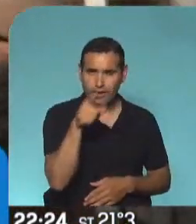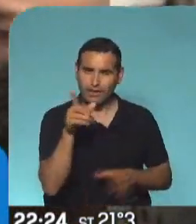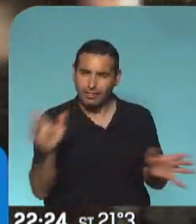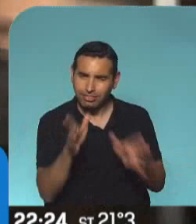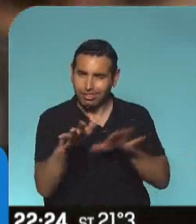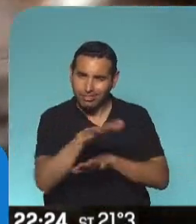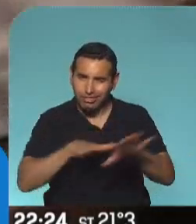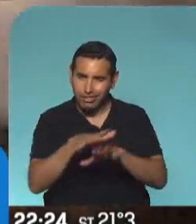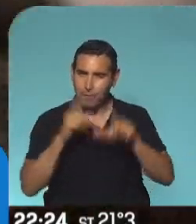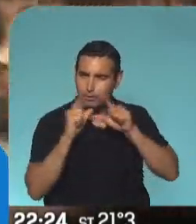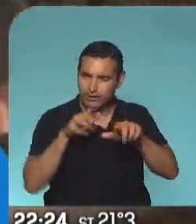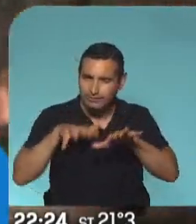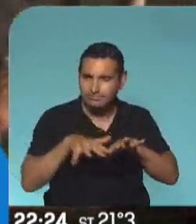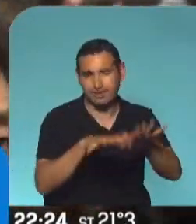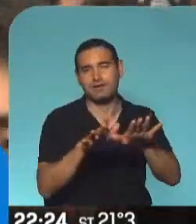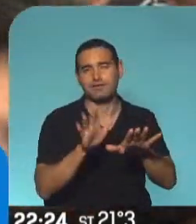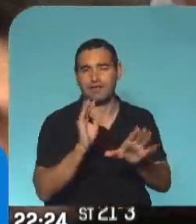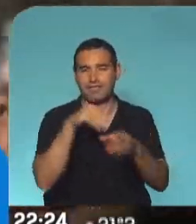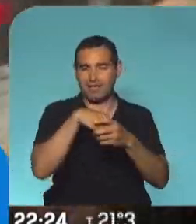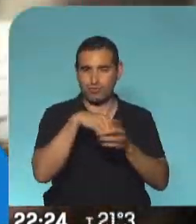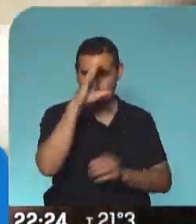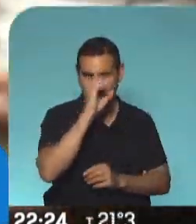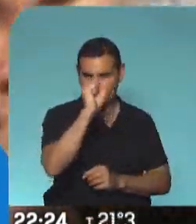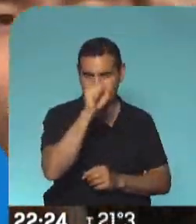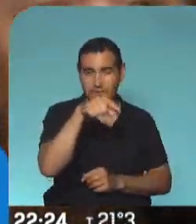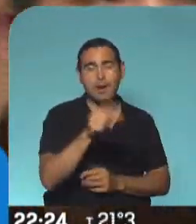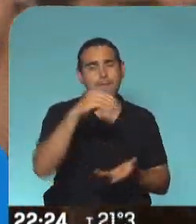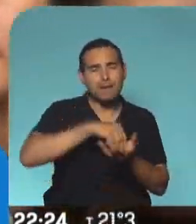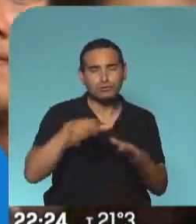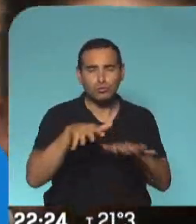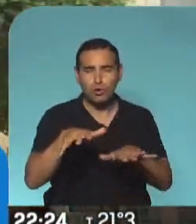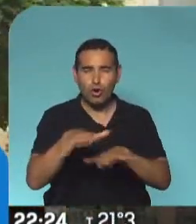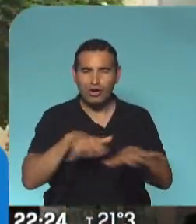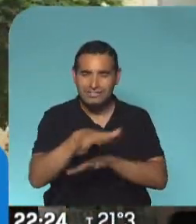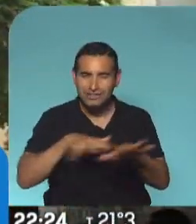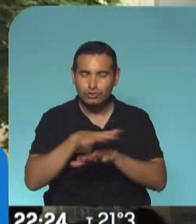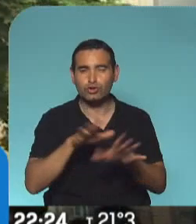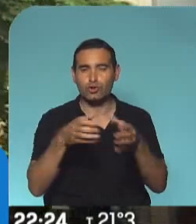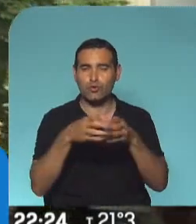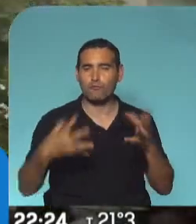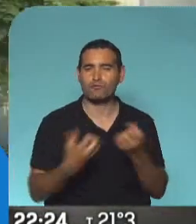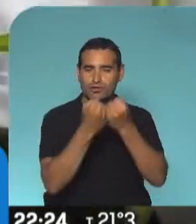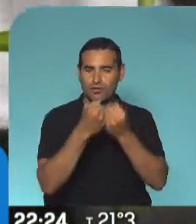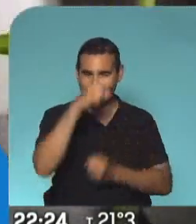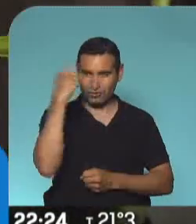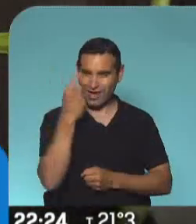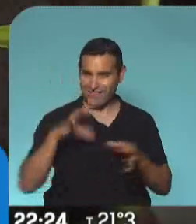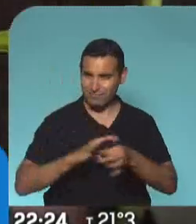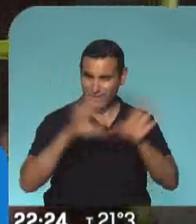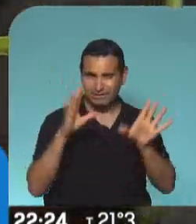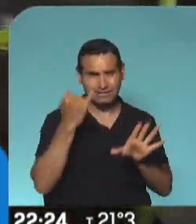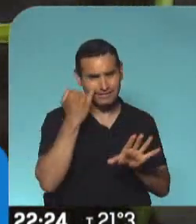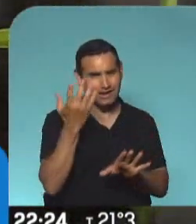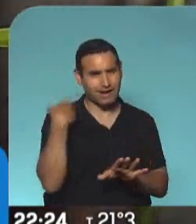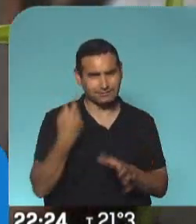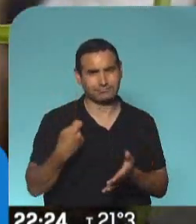las protestas a través de su representación diplomática en Hong Kong y de organizaciones como la Fundación Nacional para la Democracia, con un largo historial de